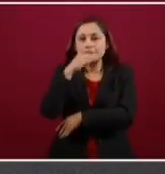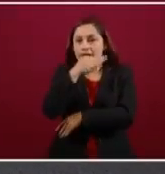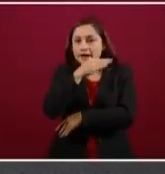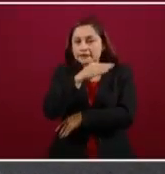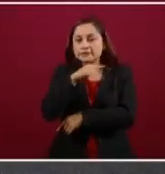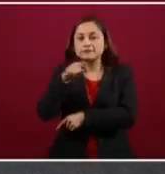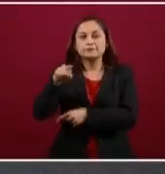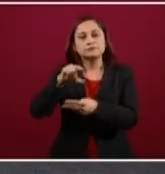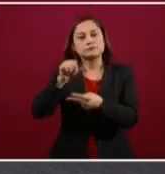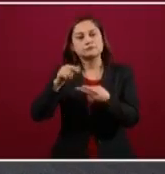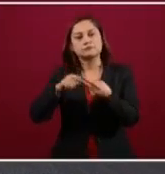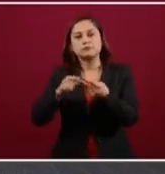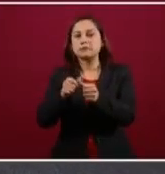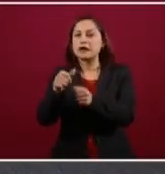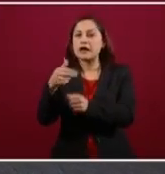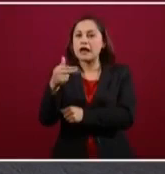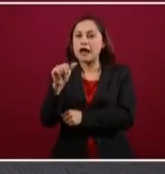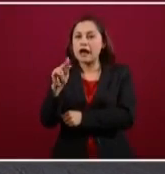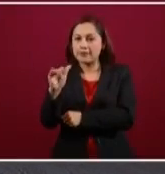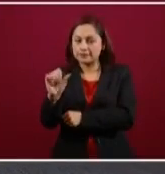y habas,